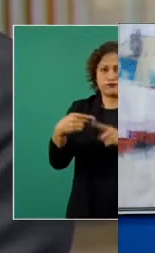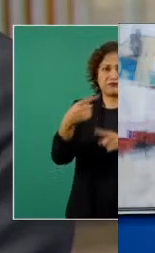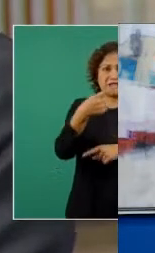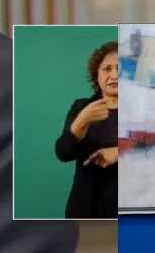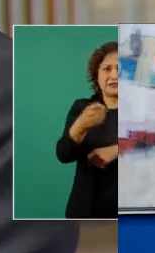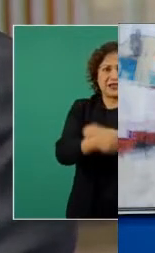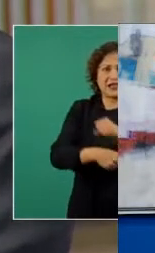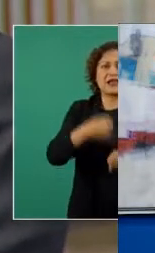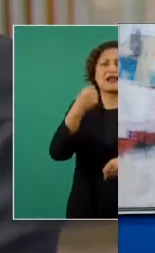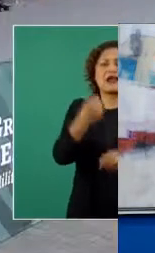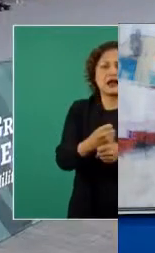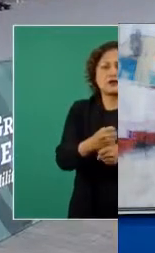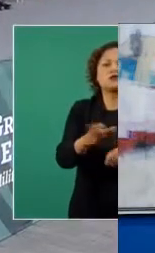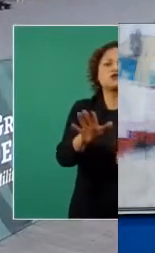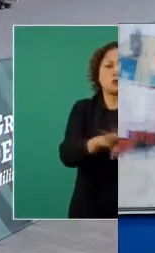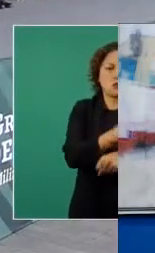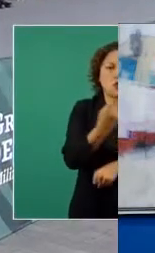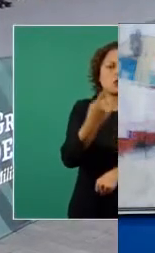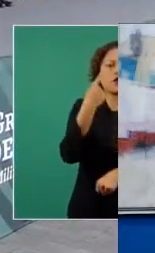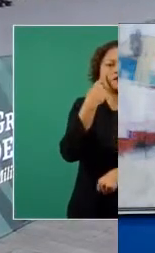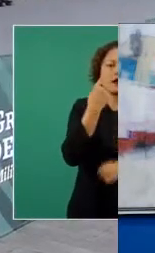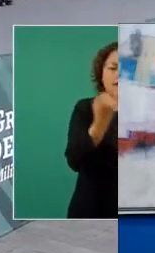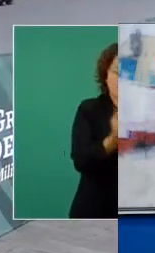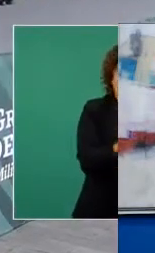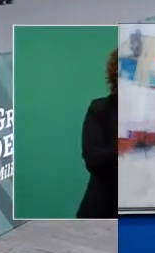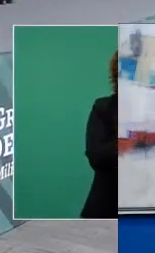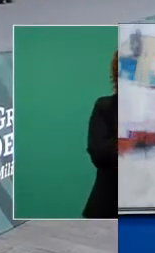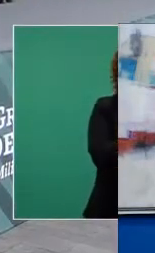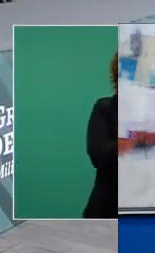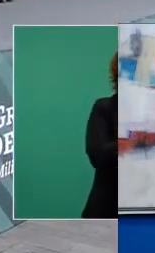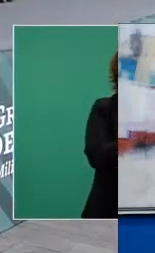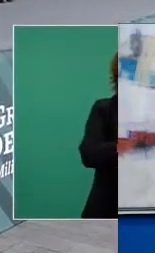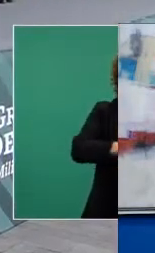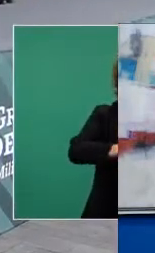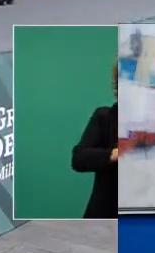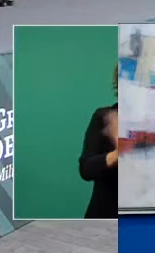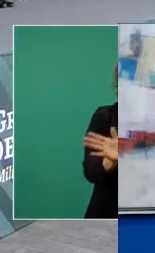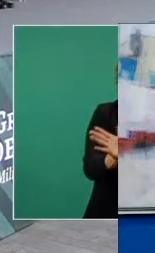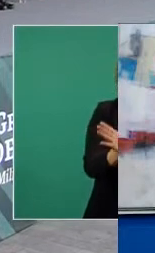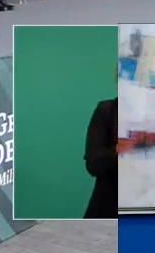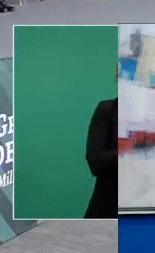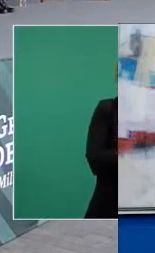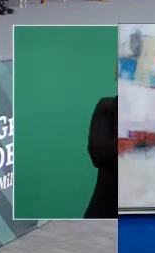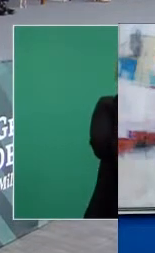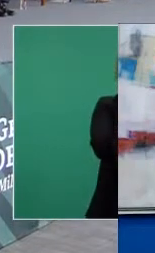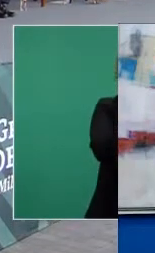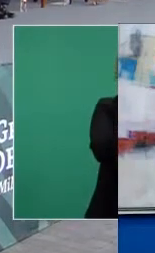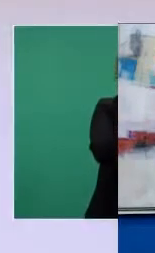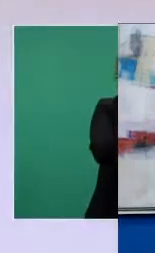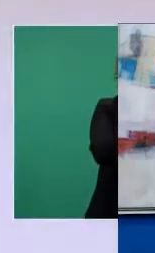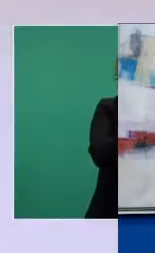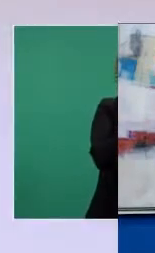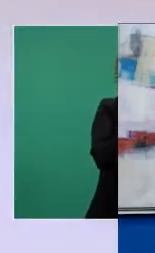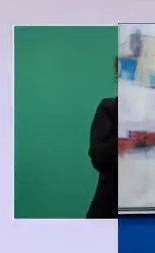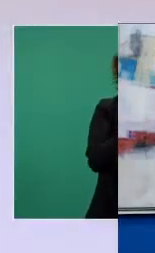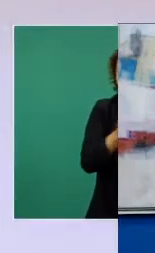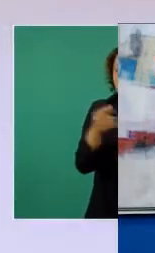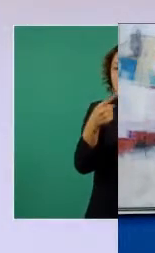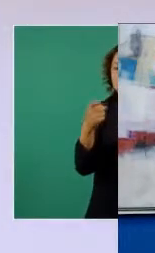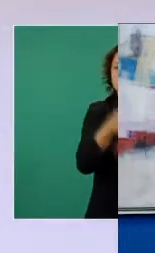porque es hasta un siglo después de consumada la independencia, que otro grito,